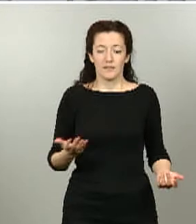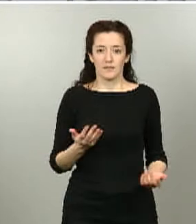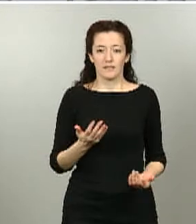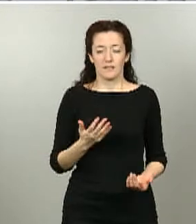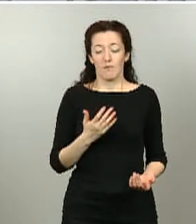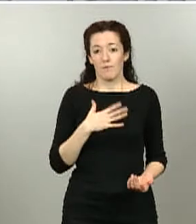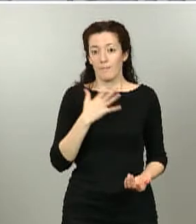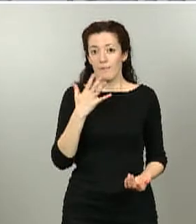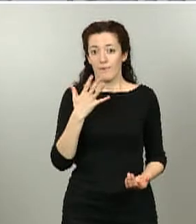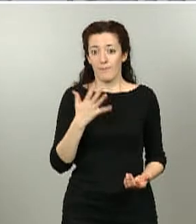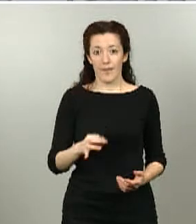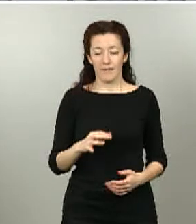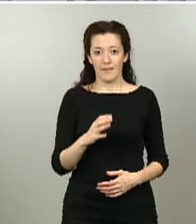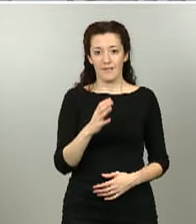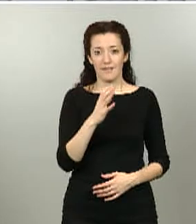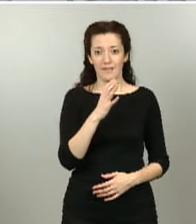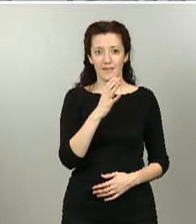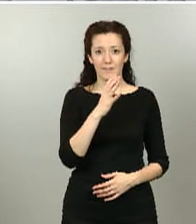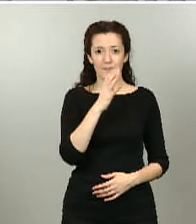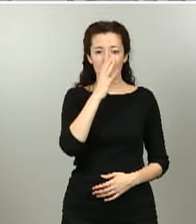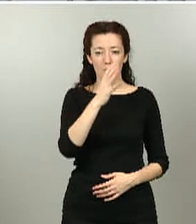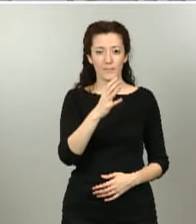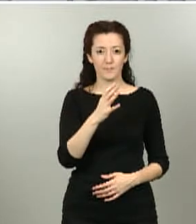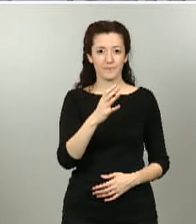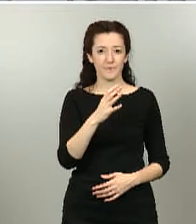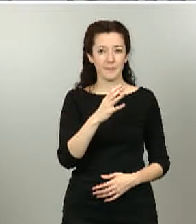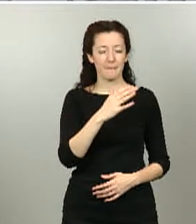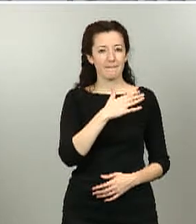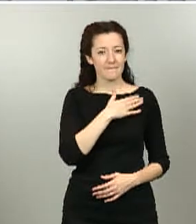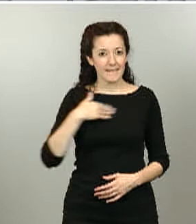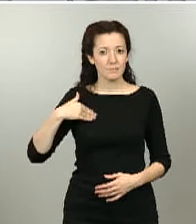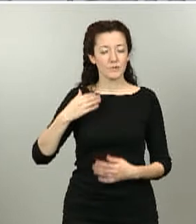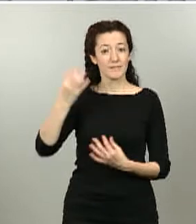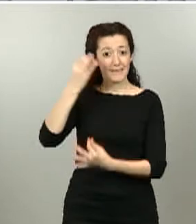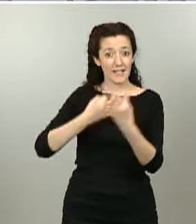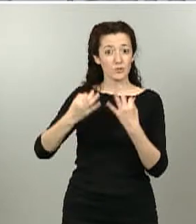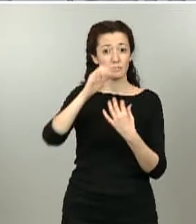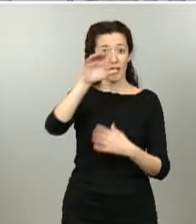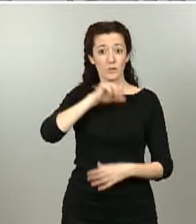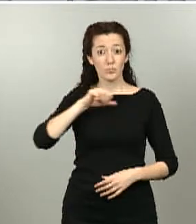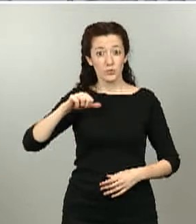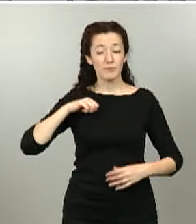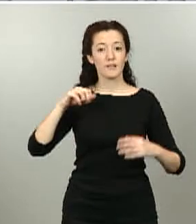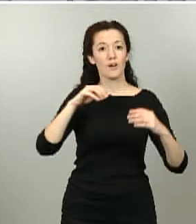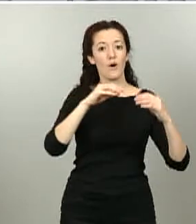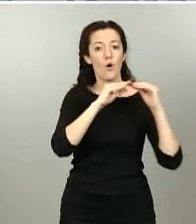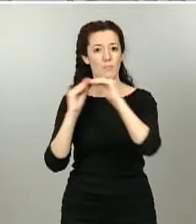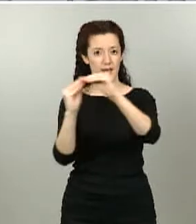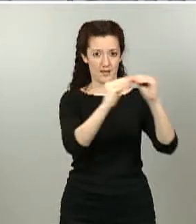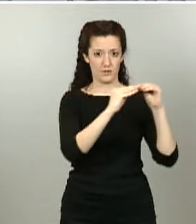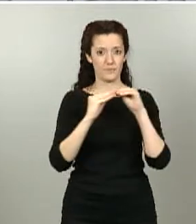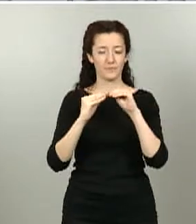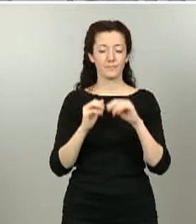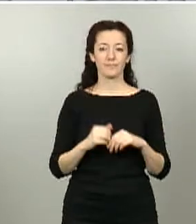a que estamos tratando de homogeneizar de la mejor manera posible los datos de las diferentes comunidades. Son 416, estos días